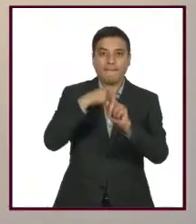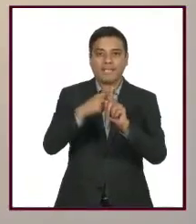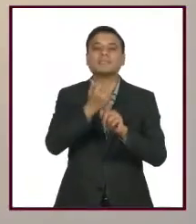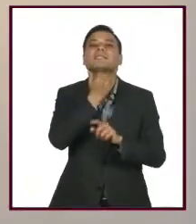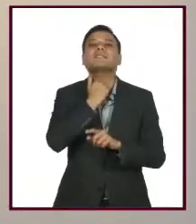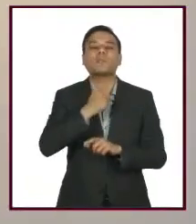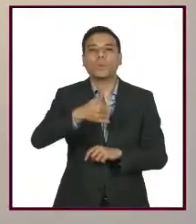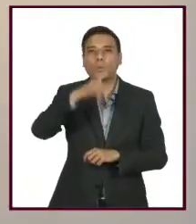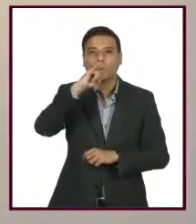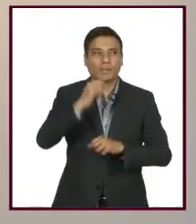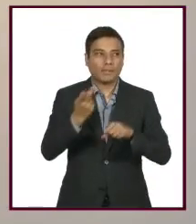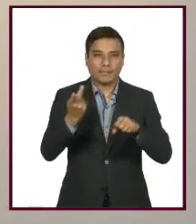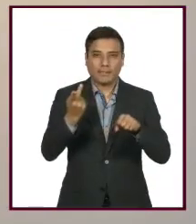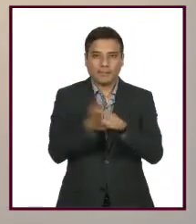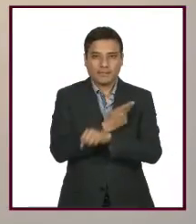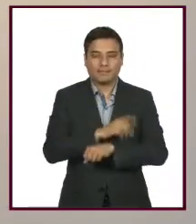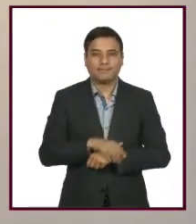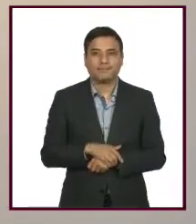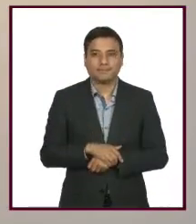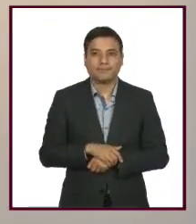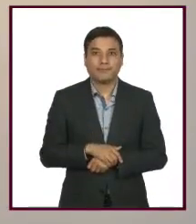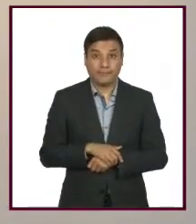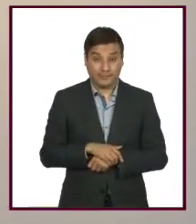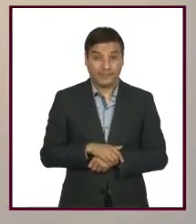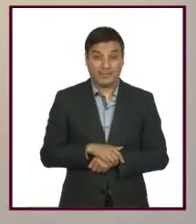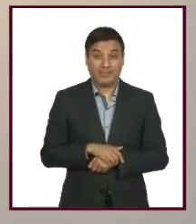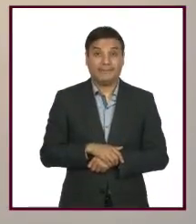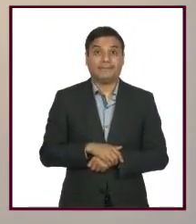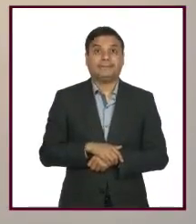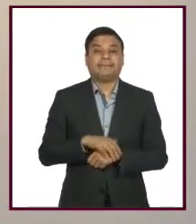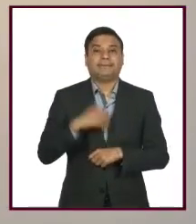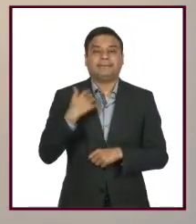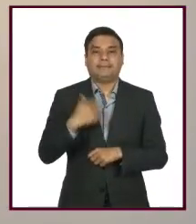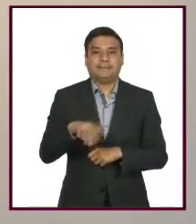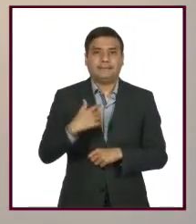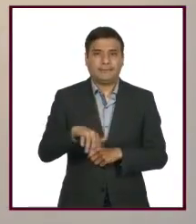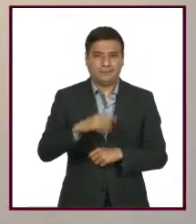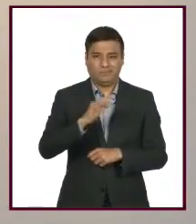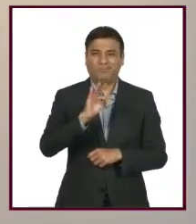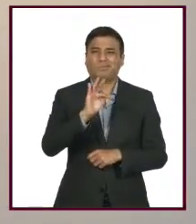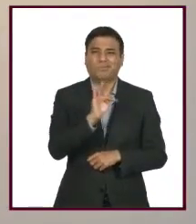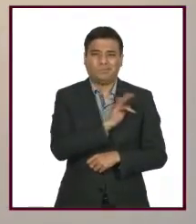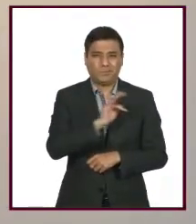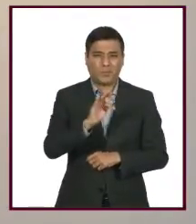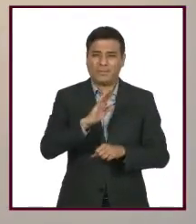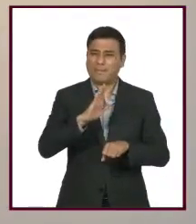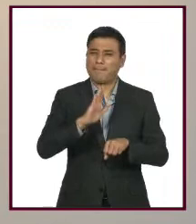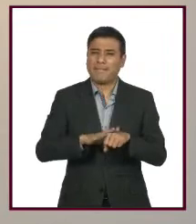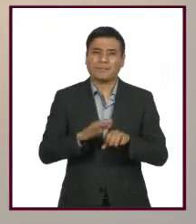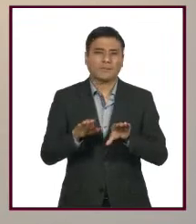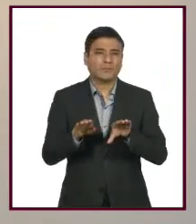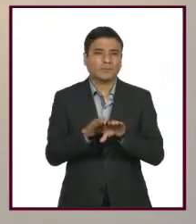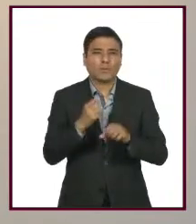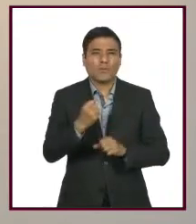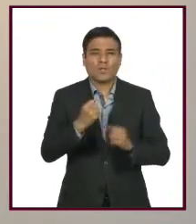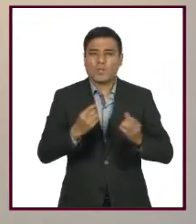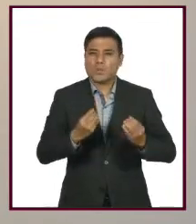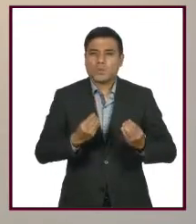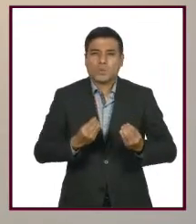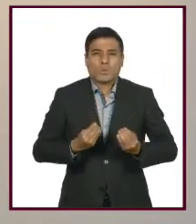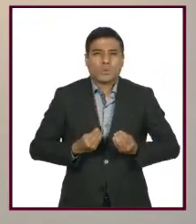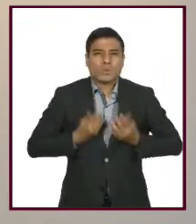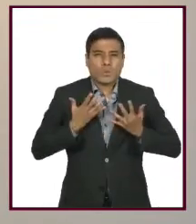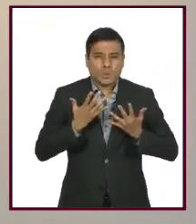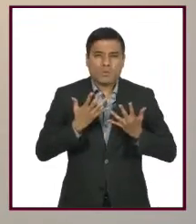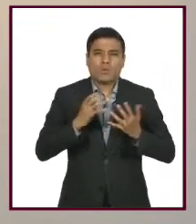al consumir varias sustancias a la vez, pues hace que también los efectos secundarios sean mucho mayores y que también pueda haber tanto